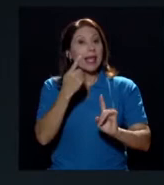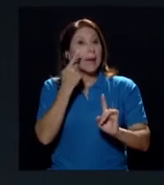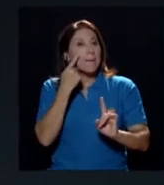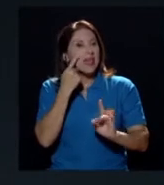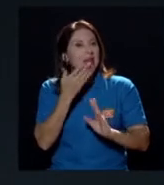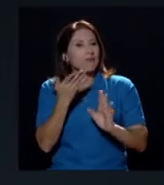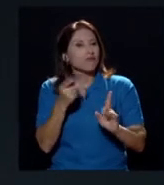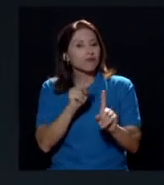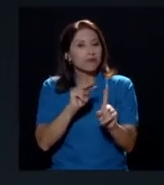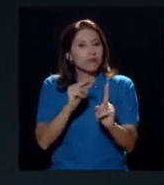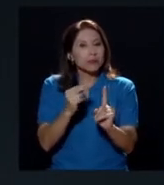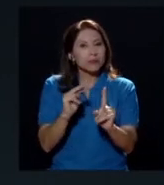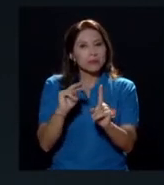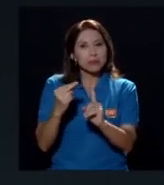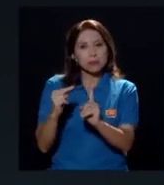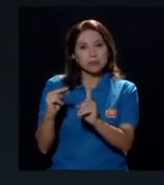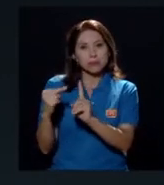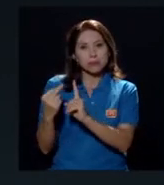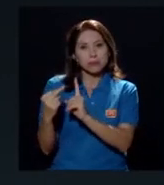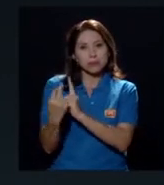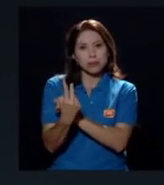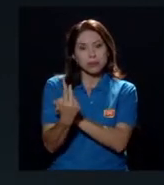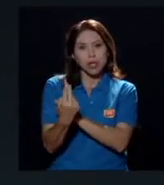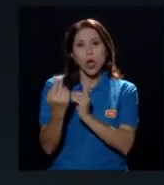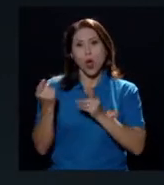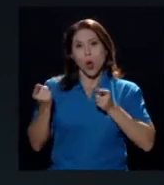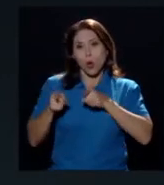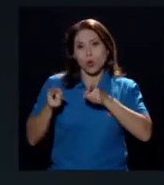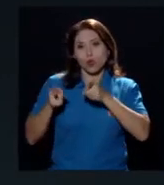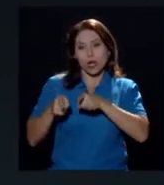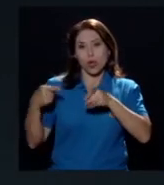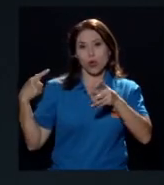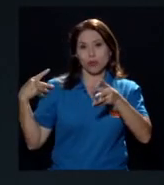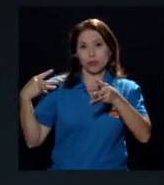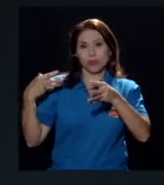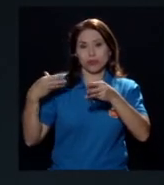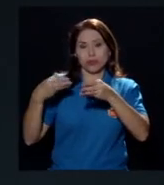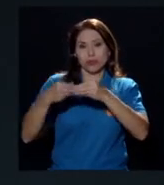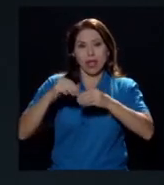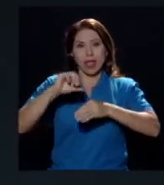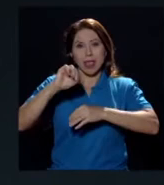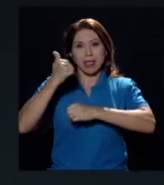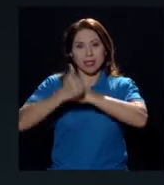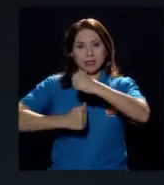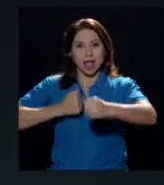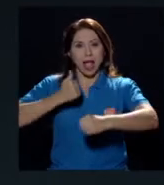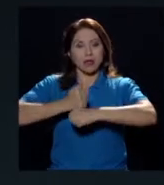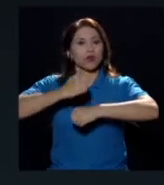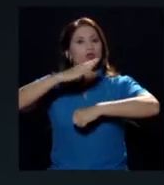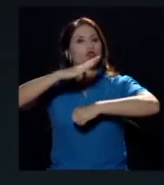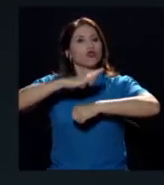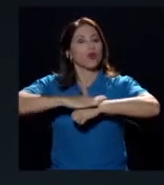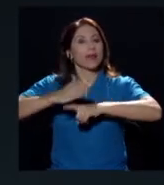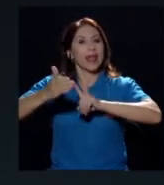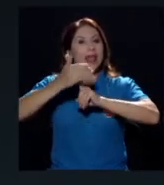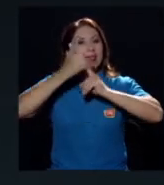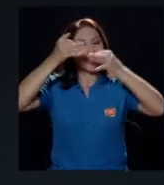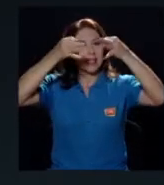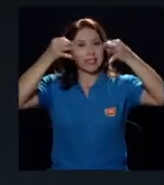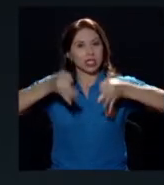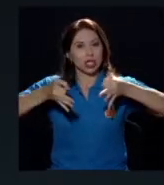ópticas lo ocurrido en estos 10 años con respecto a la decisión nacional